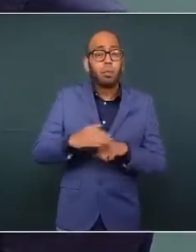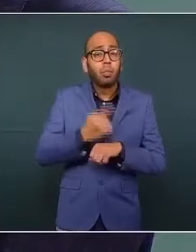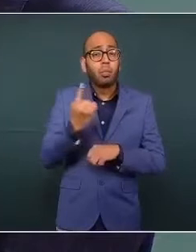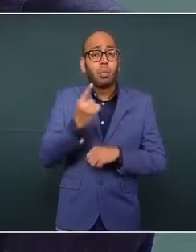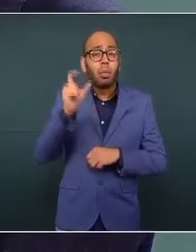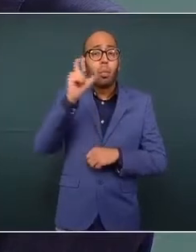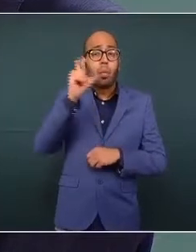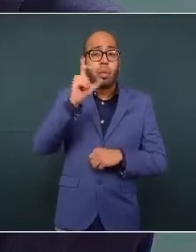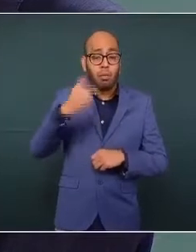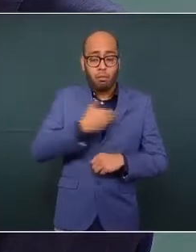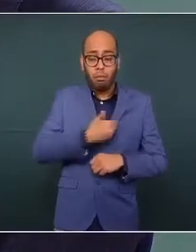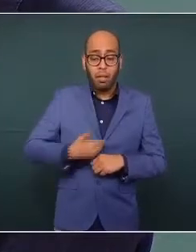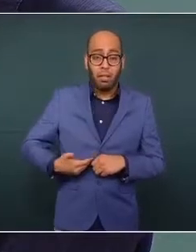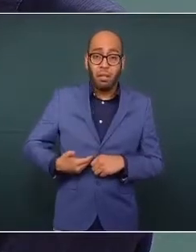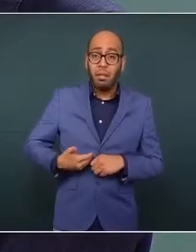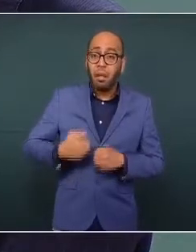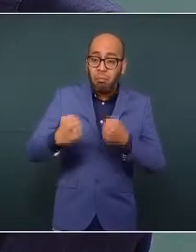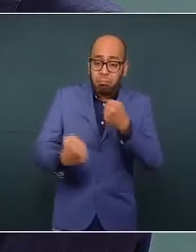sirve,